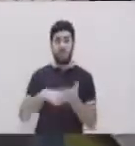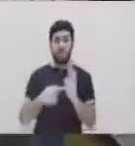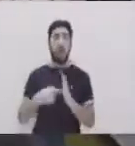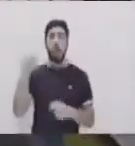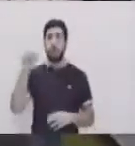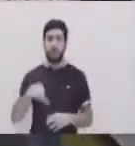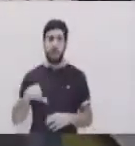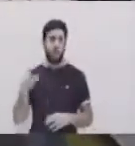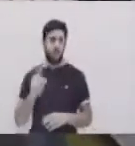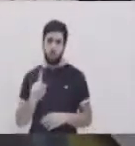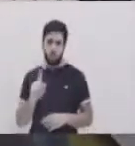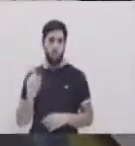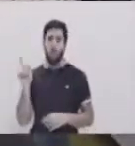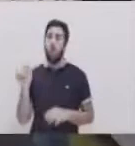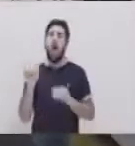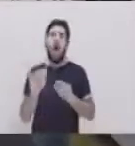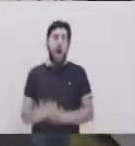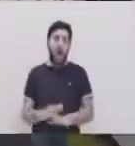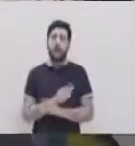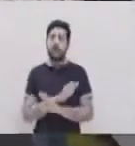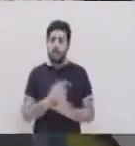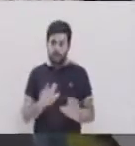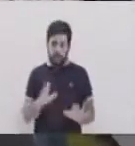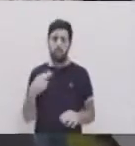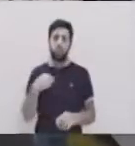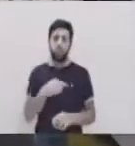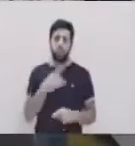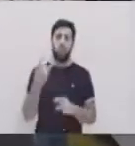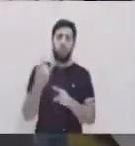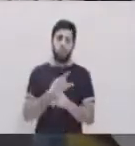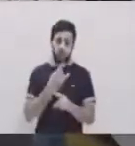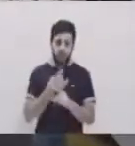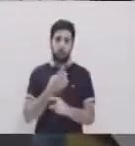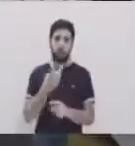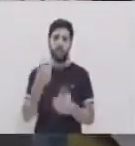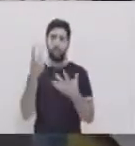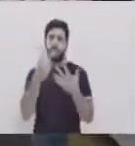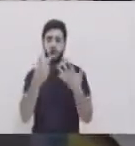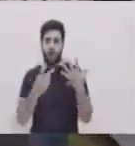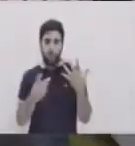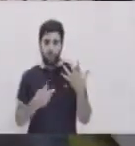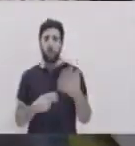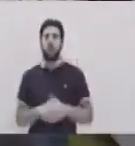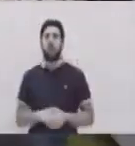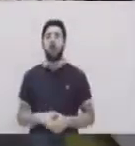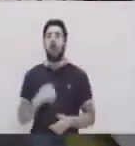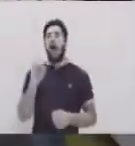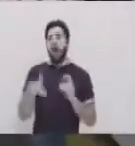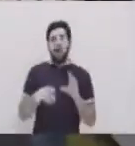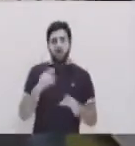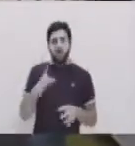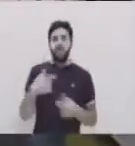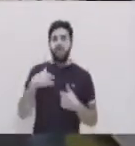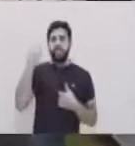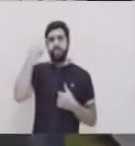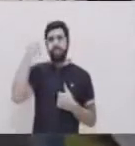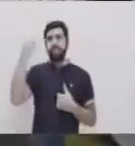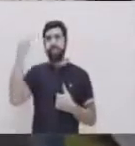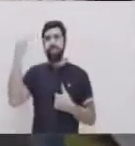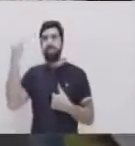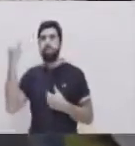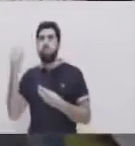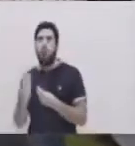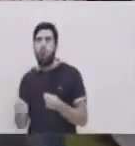algo incorrecto, es parte de este registro que nosotros utilizamos. El vocabulario es impreciso, a veces dejamos ideas vagas, y